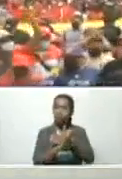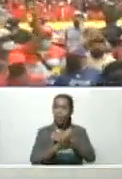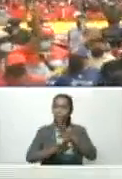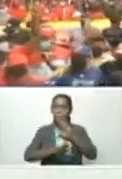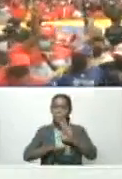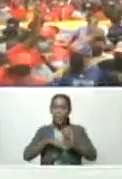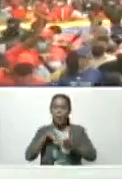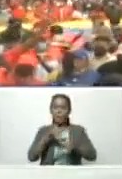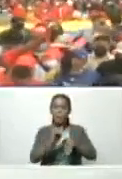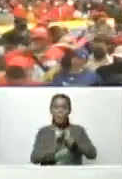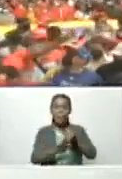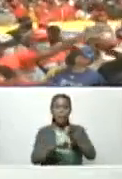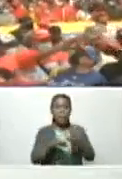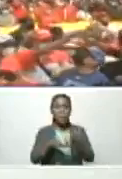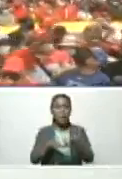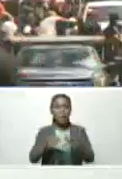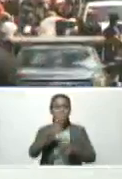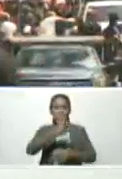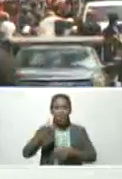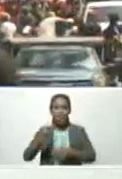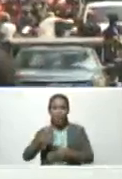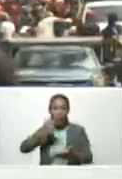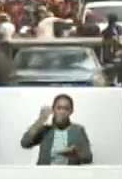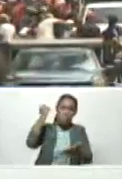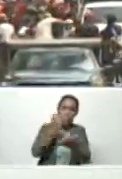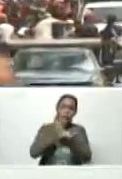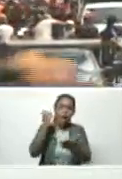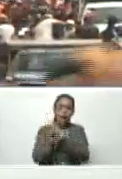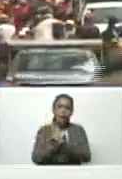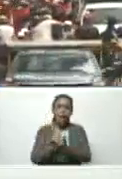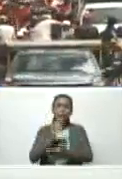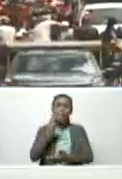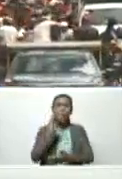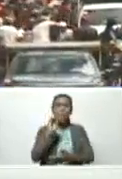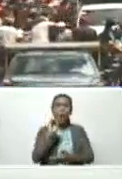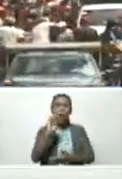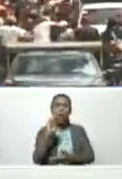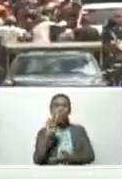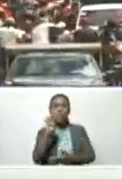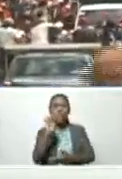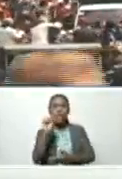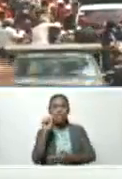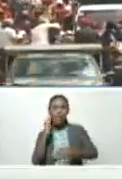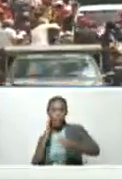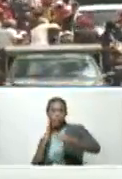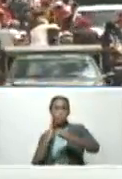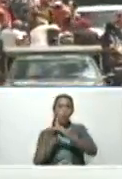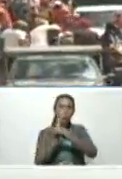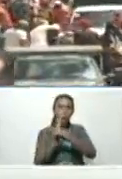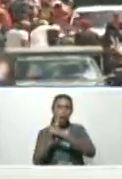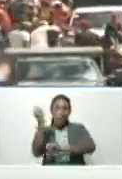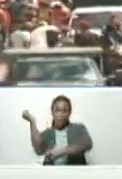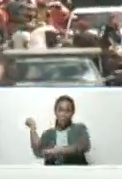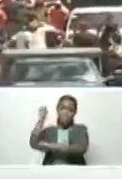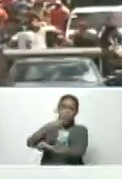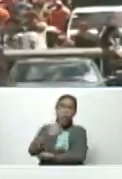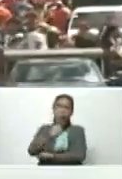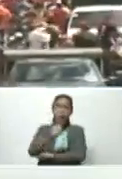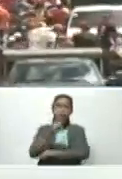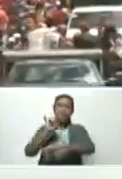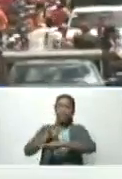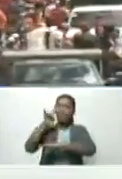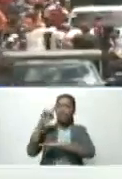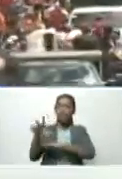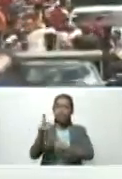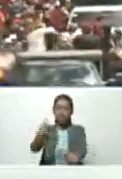paso del ejército asesino de Boves y los detuvieron, los derrotaron y nos dejaron